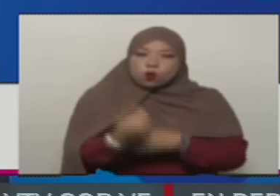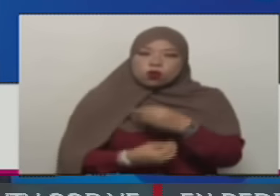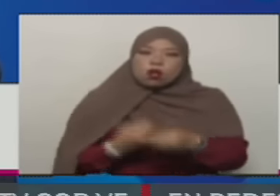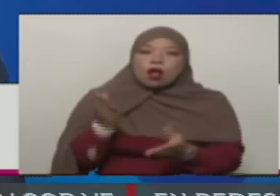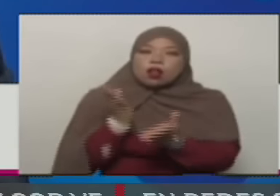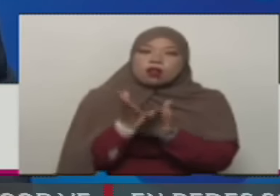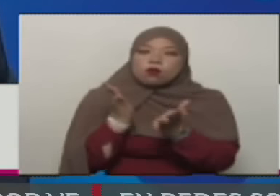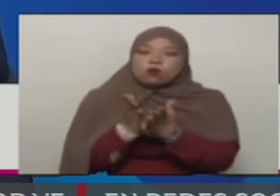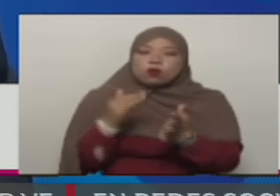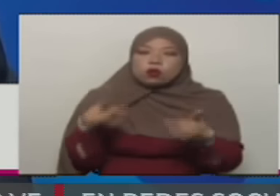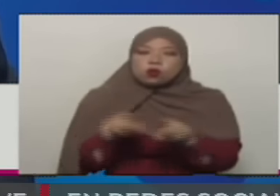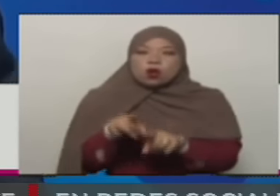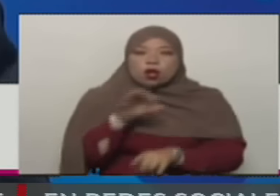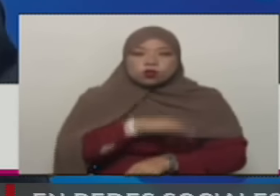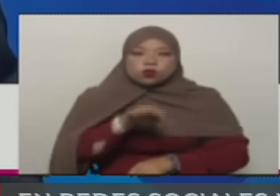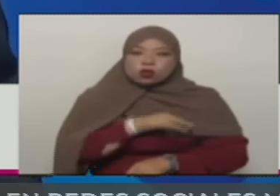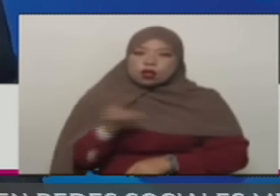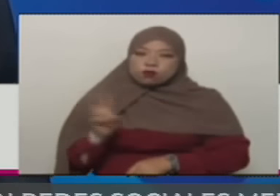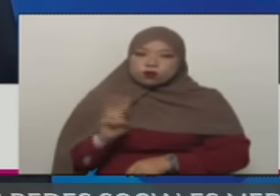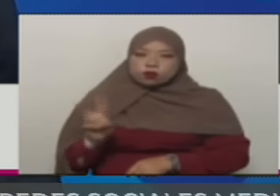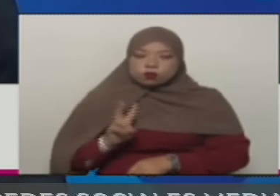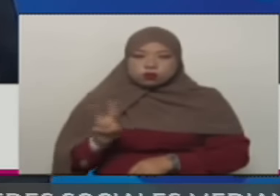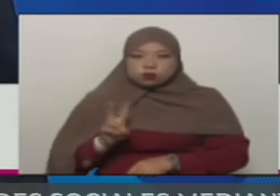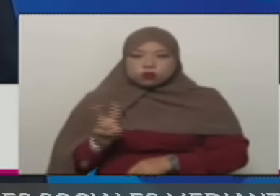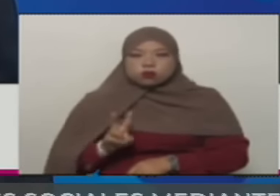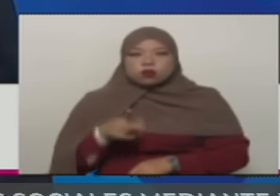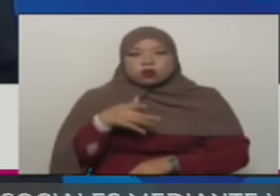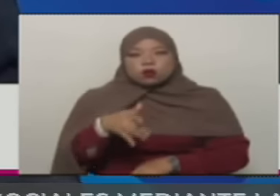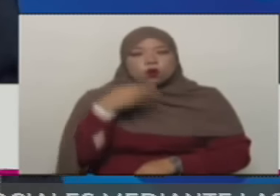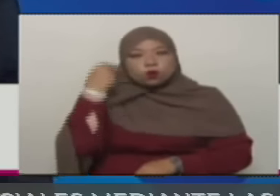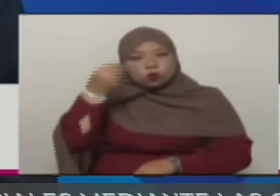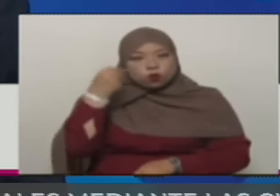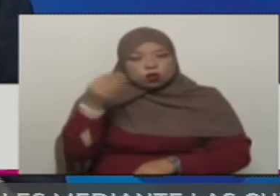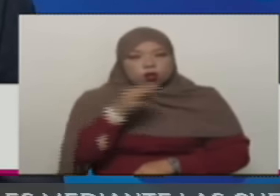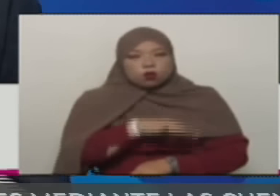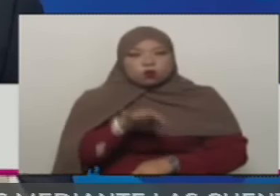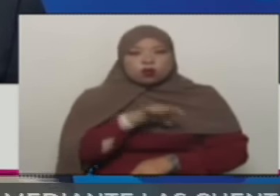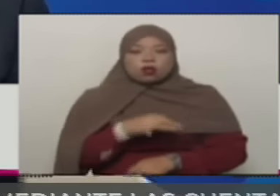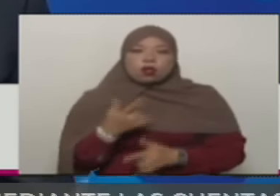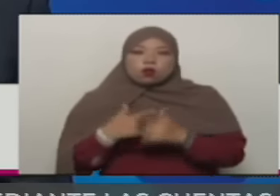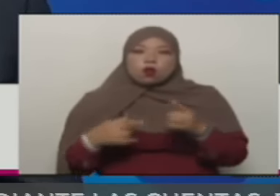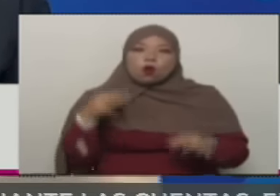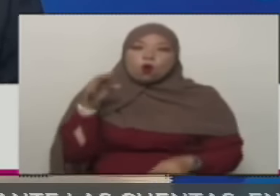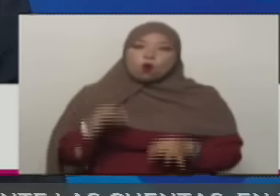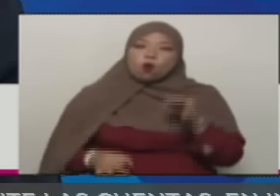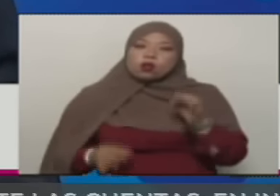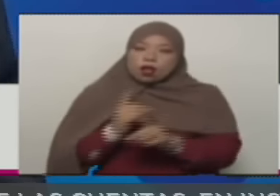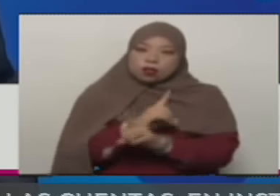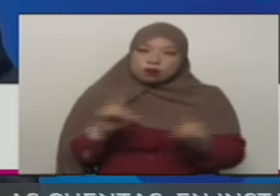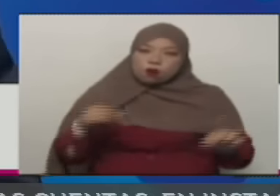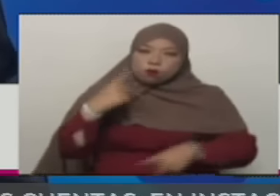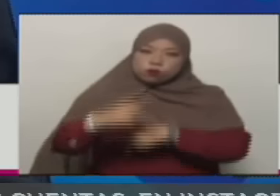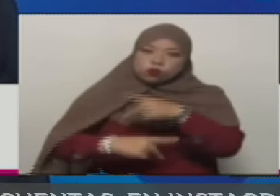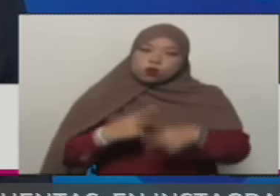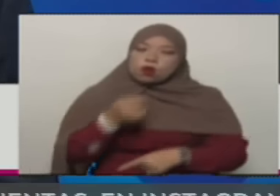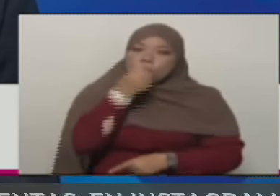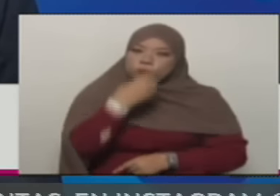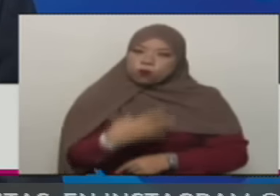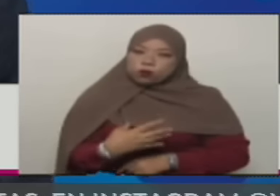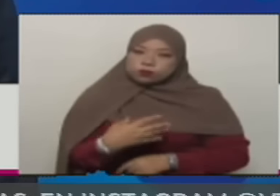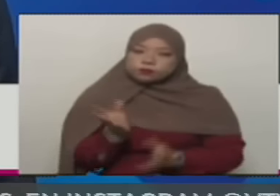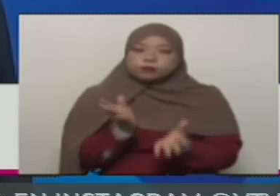se debe parecer a la sociedad que soñamos. Si la mayoría de los venezolanos soñamos con una sociedad soberana, digna, justa, democrática, productiva, digna,